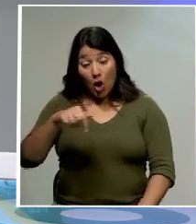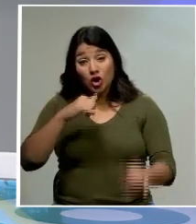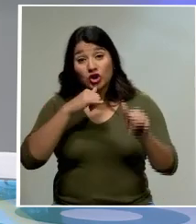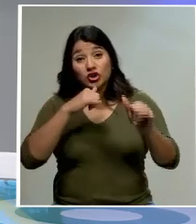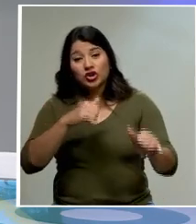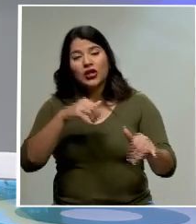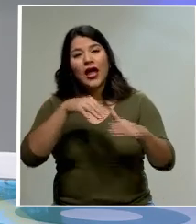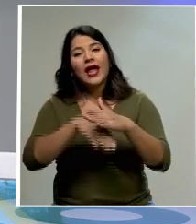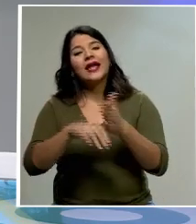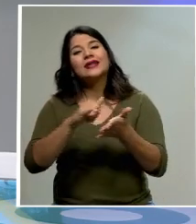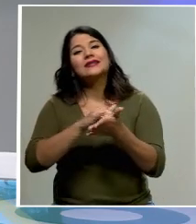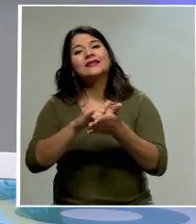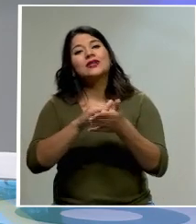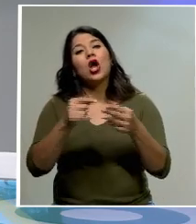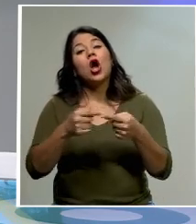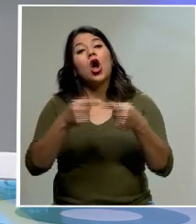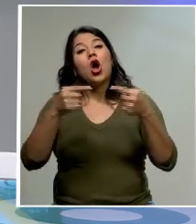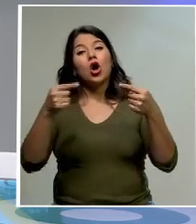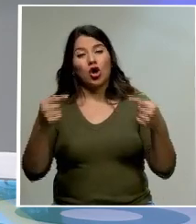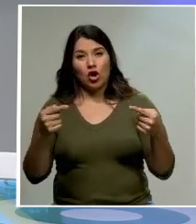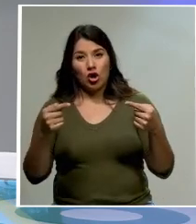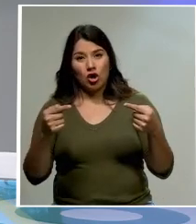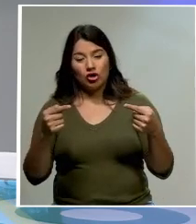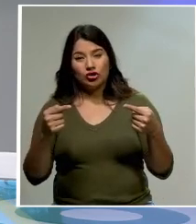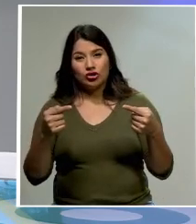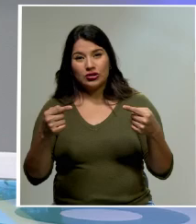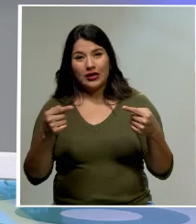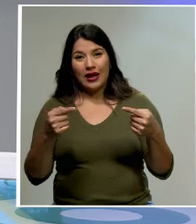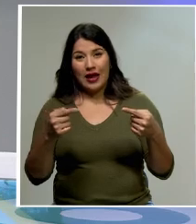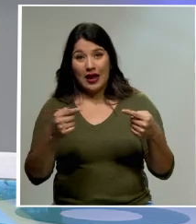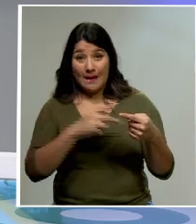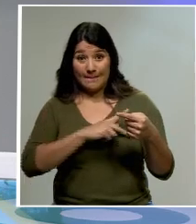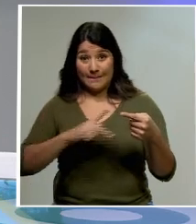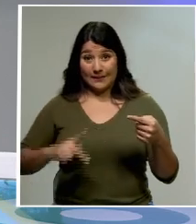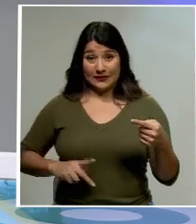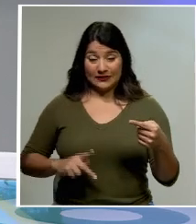York contra el miembro de la realeza británica.